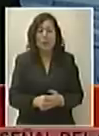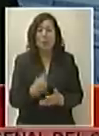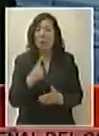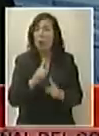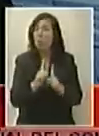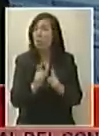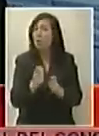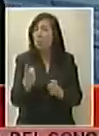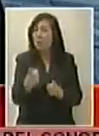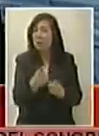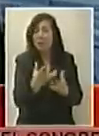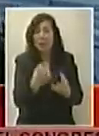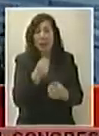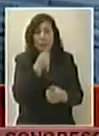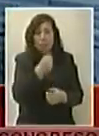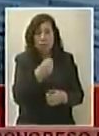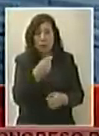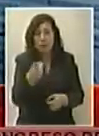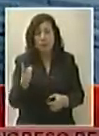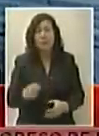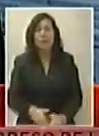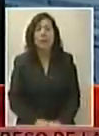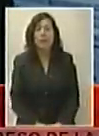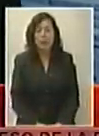para cualquier pregunta que quieran